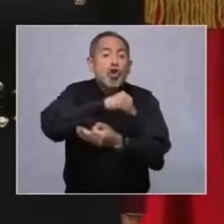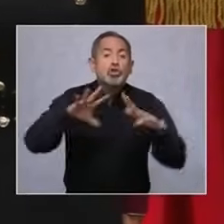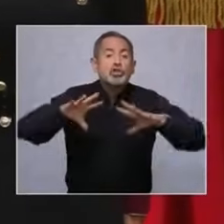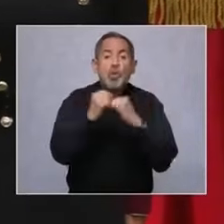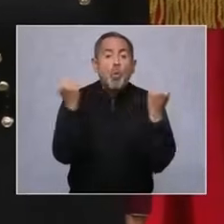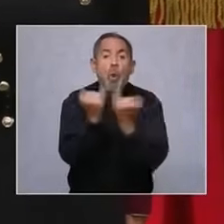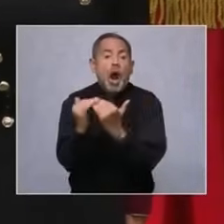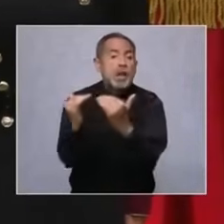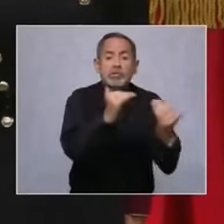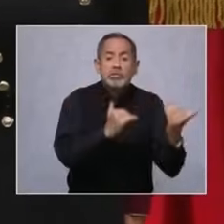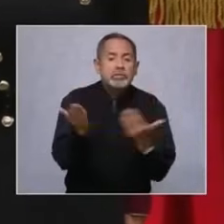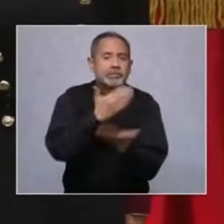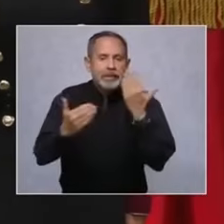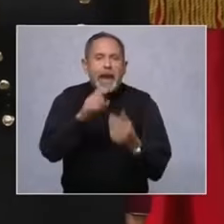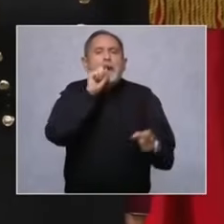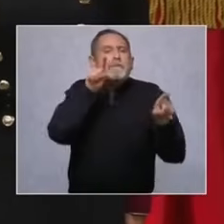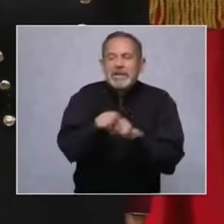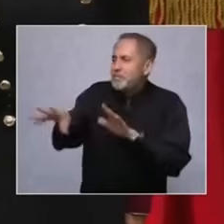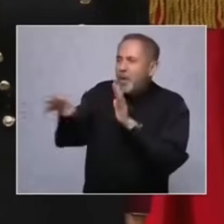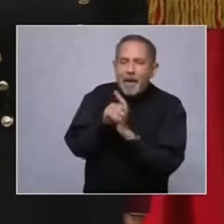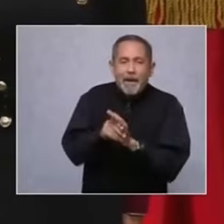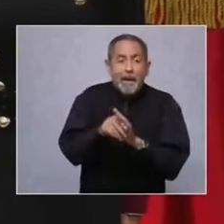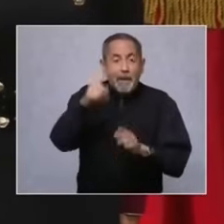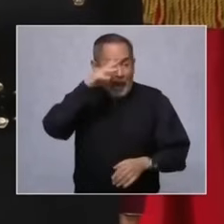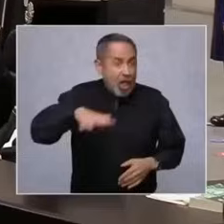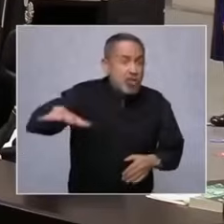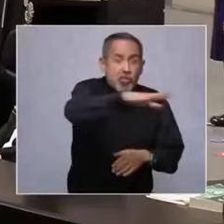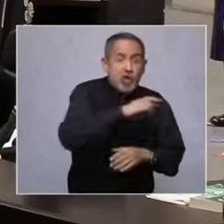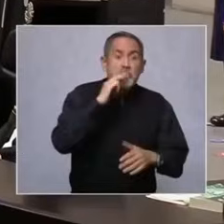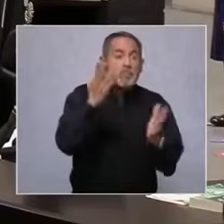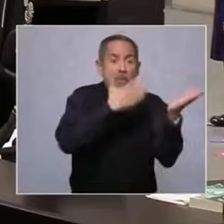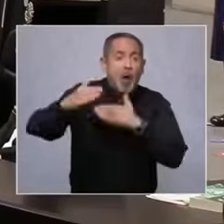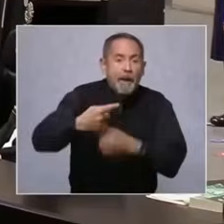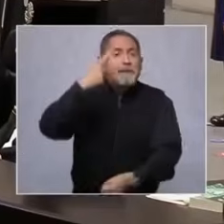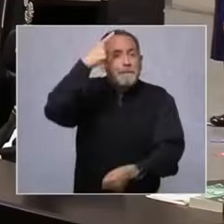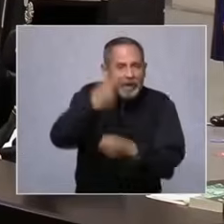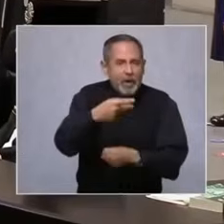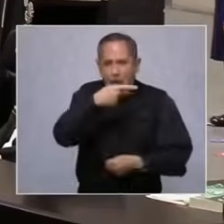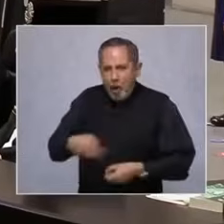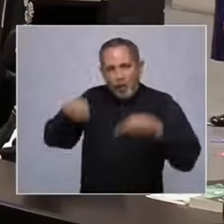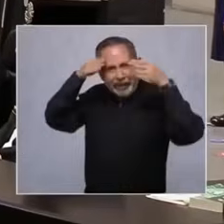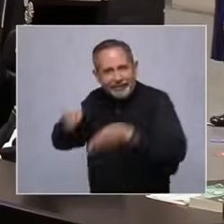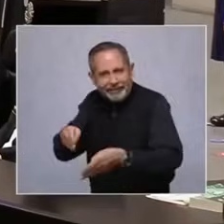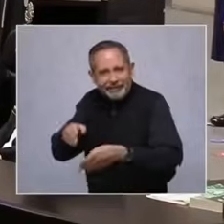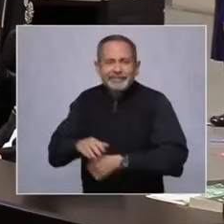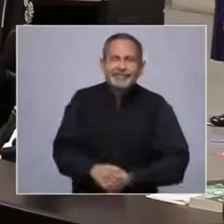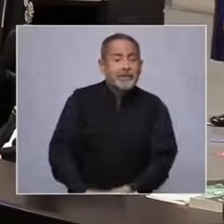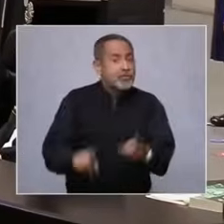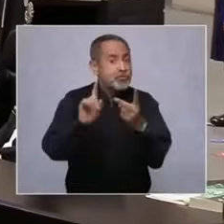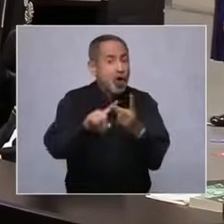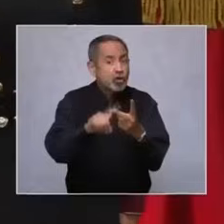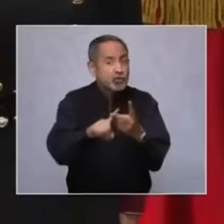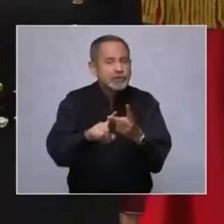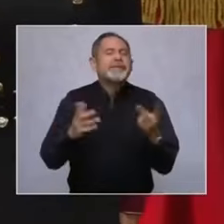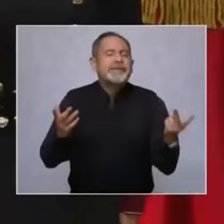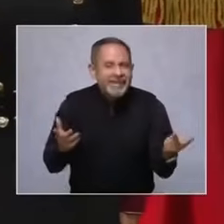forma, por el bien de todos, primero ay, los Dios pobres. Mío, alguien 2. Lo dice. No puede haber